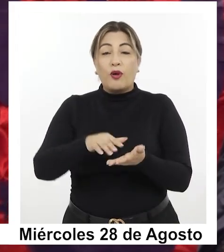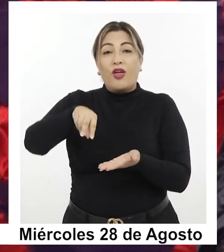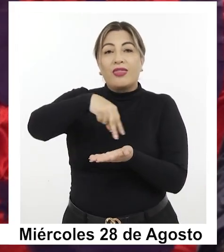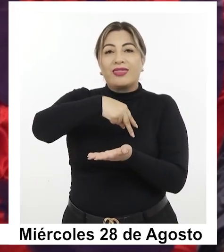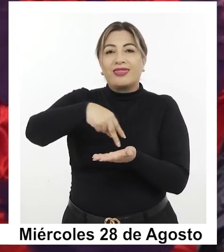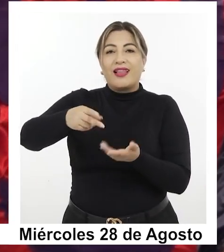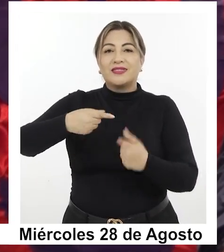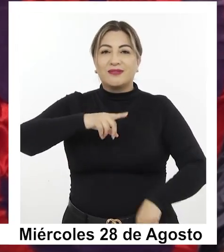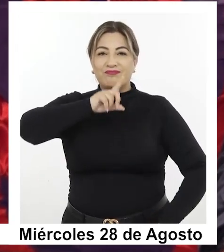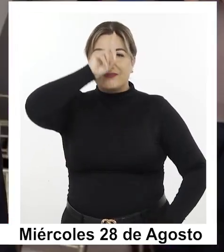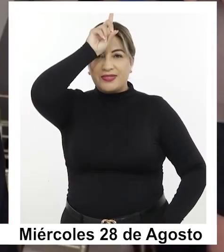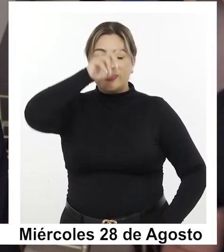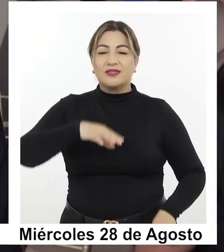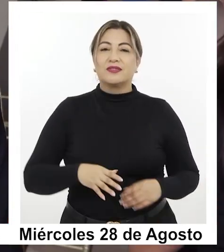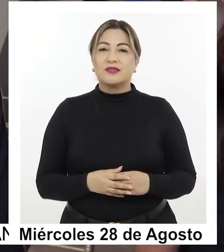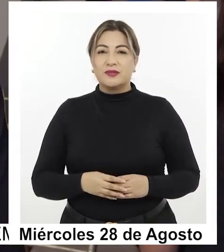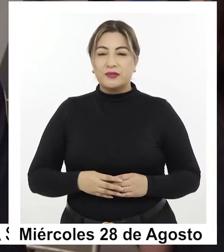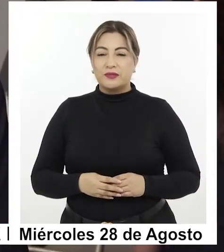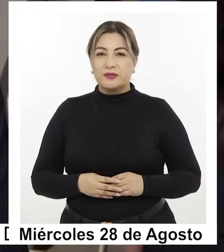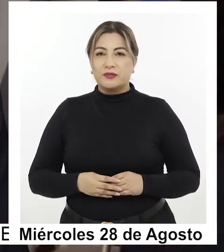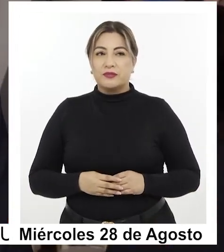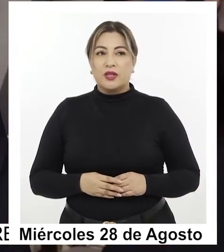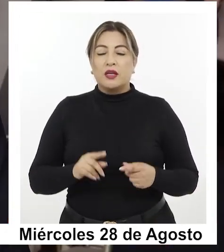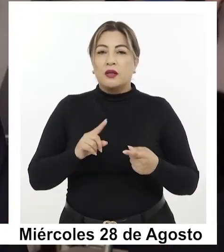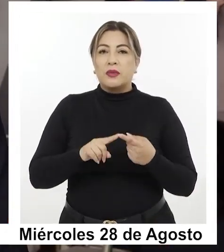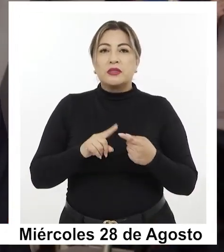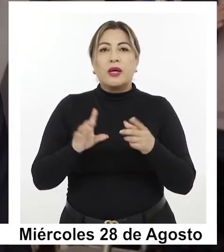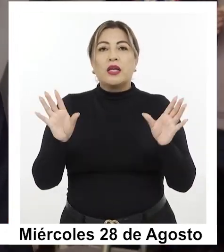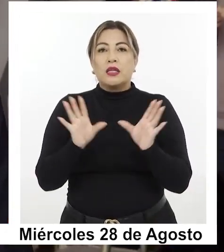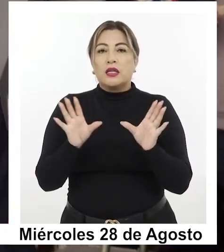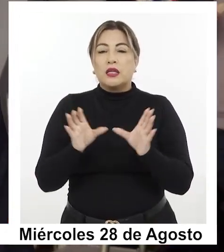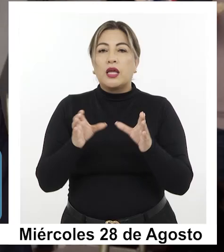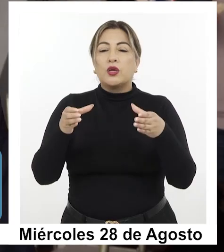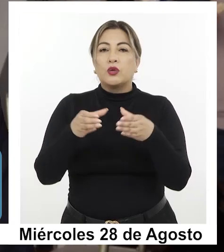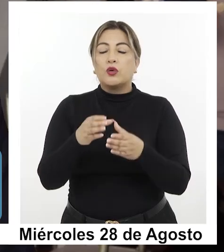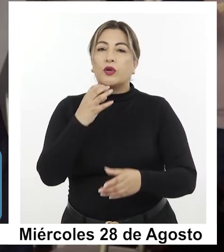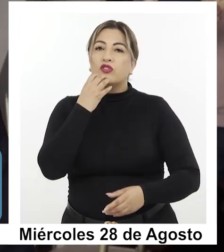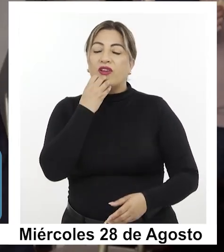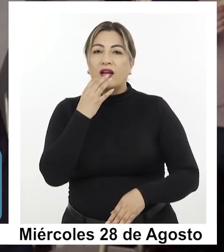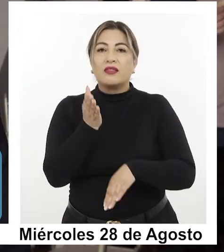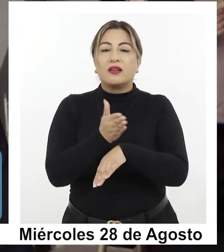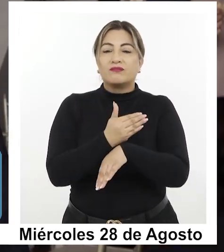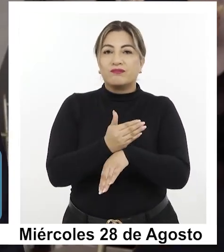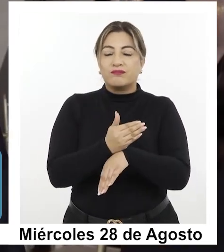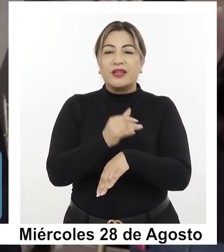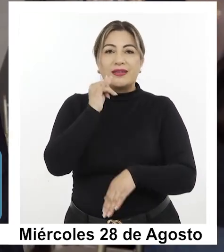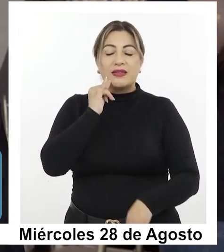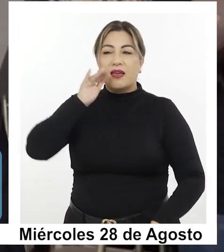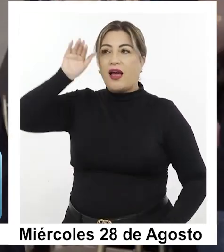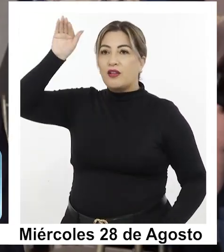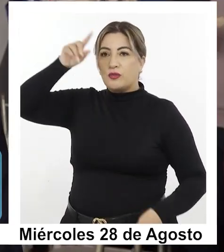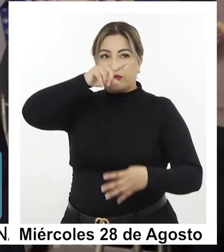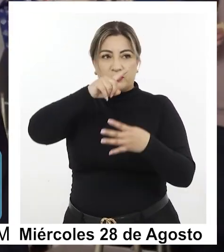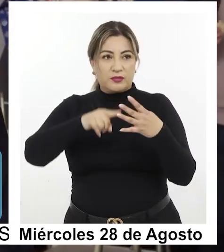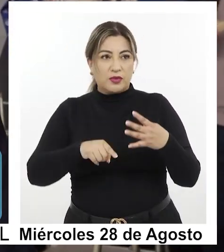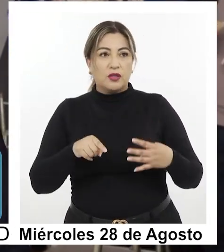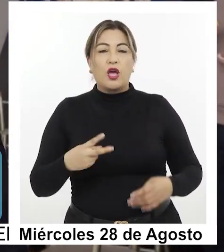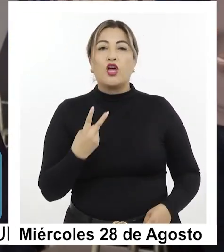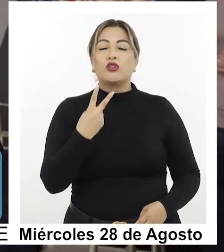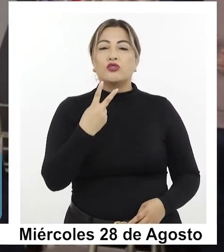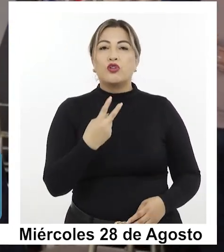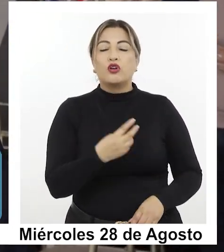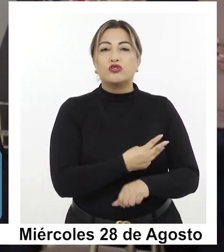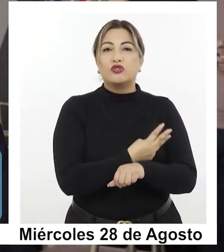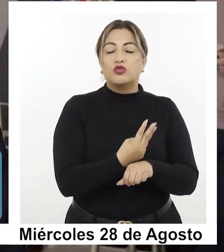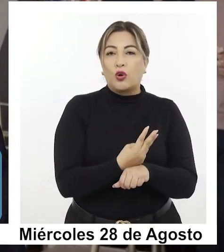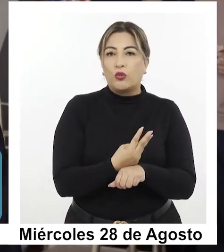danzas tradicionales. Van a participar 10 grupos de Antofagasta, Arica, Iquique y Alto Hospicio. Así que son dos shows